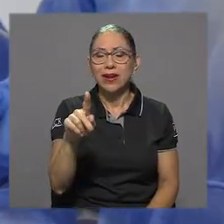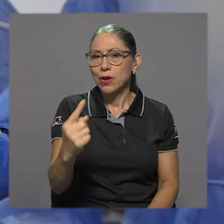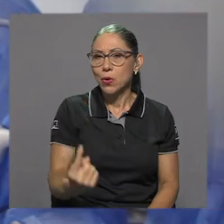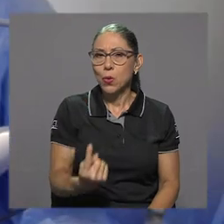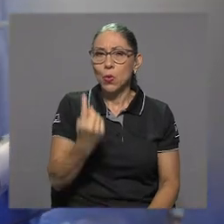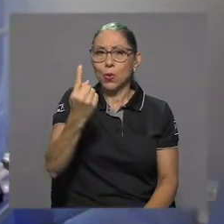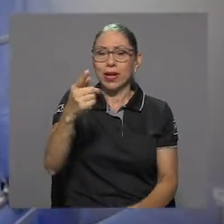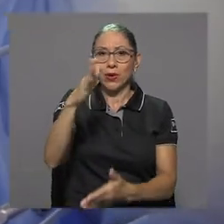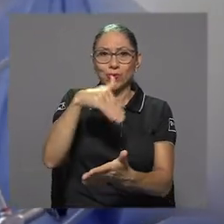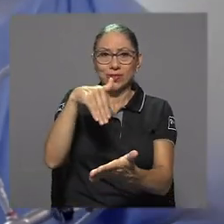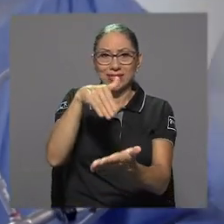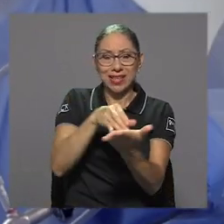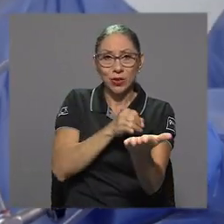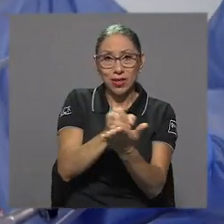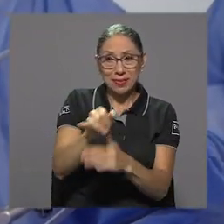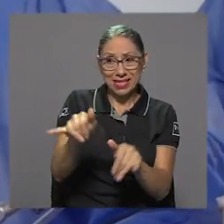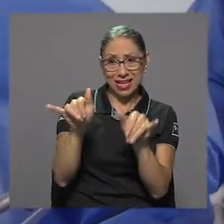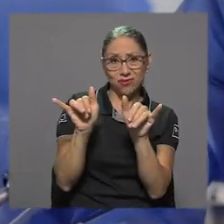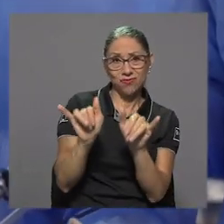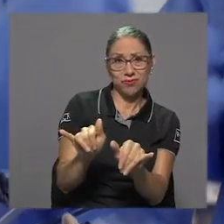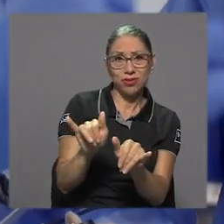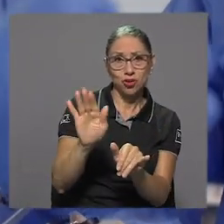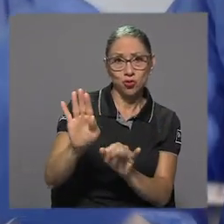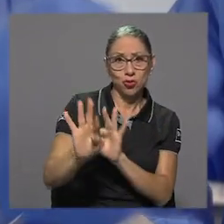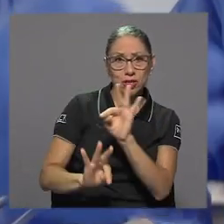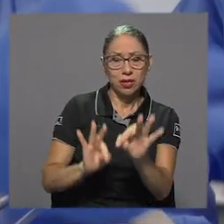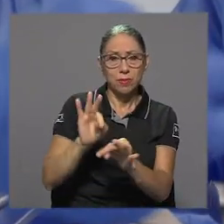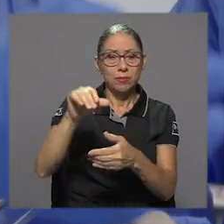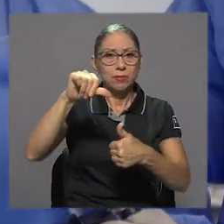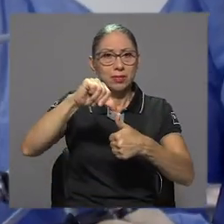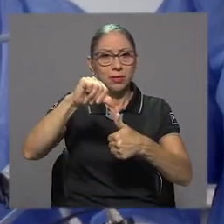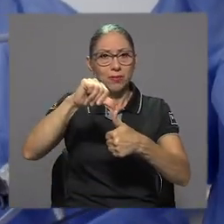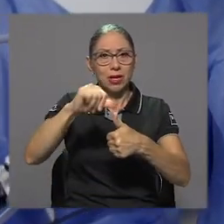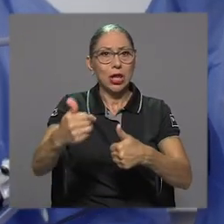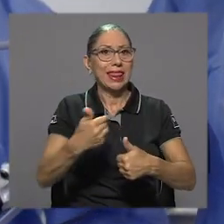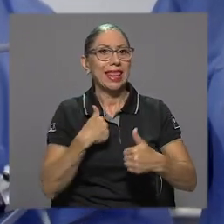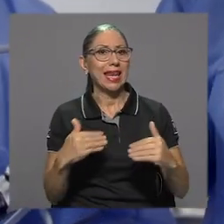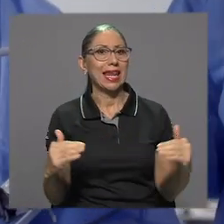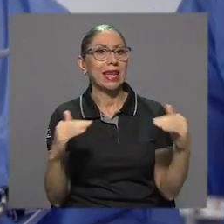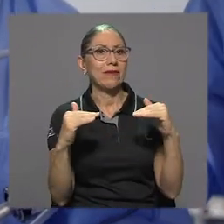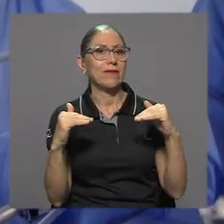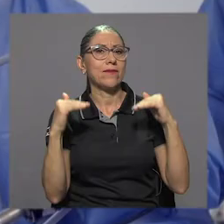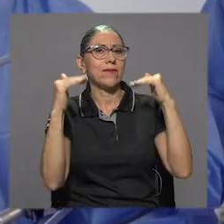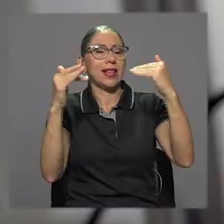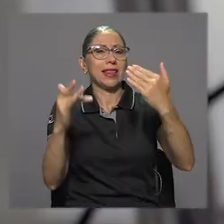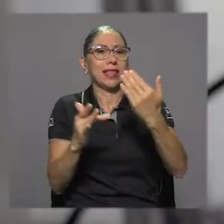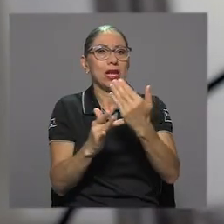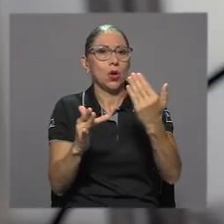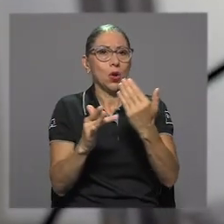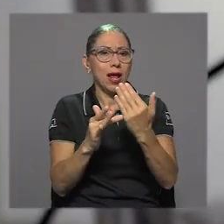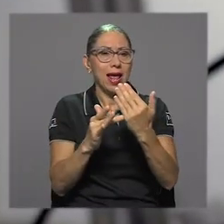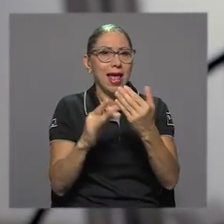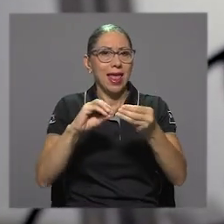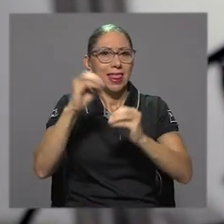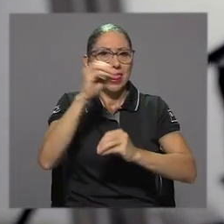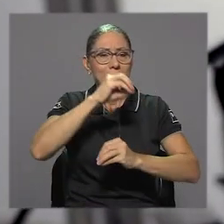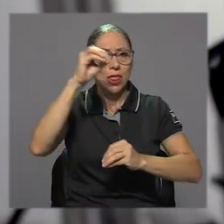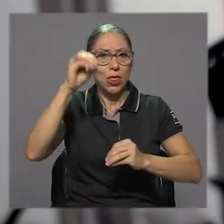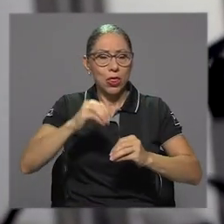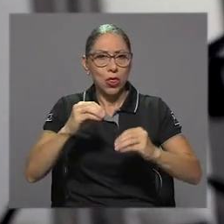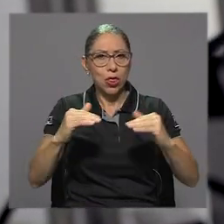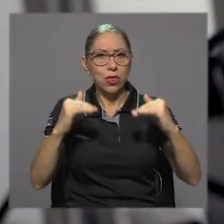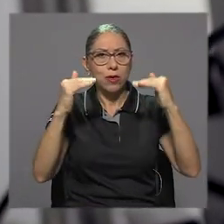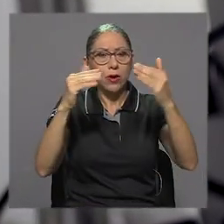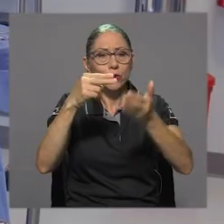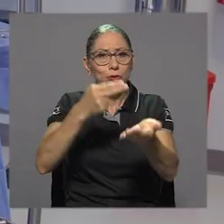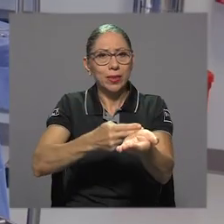de la UCR es el único centro de investigación de su tipo en Centroamérica y cuenta con un alto nivel tecnológico